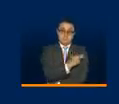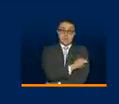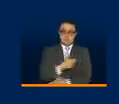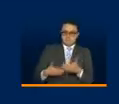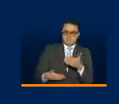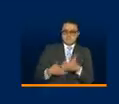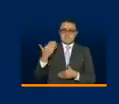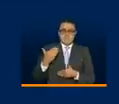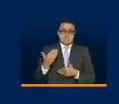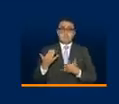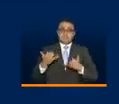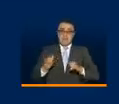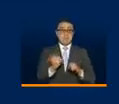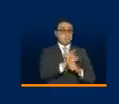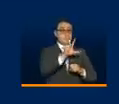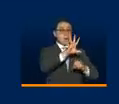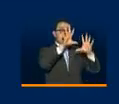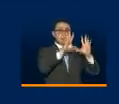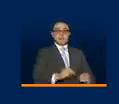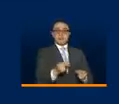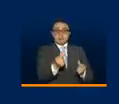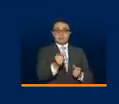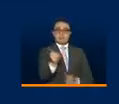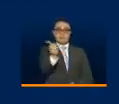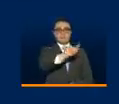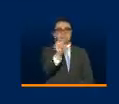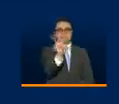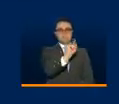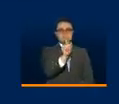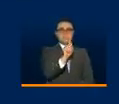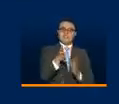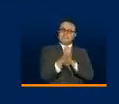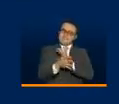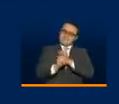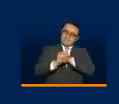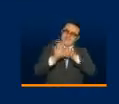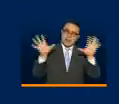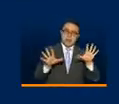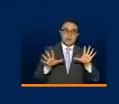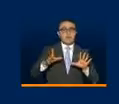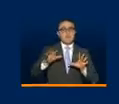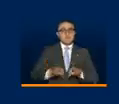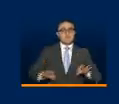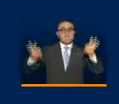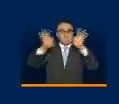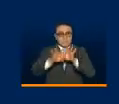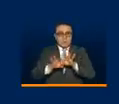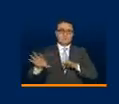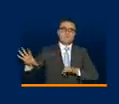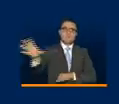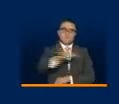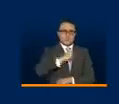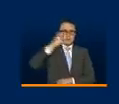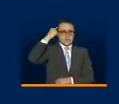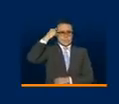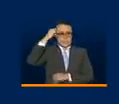el virus no se ha ido. Y básicamente, para decirlo en términos muy claros, tenemos que prepararnos